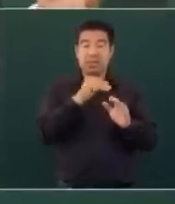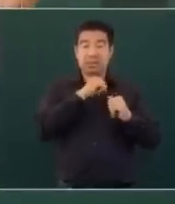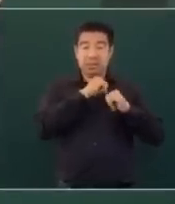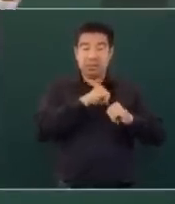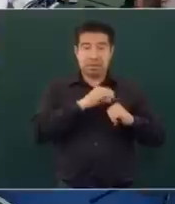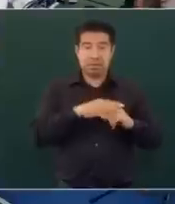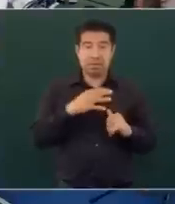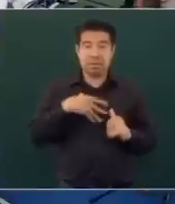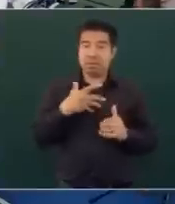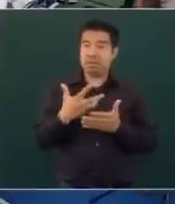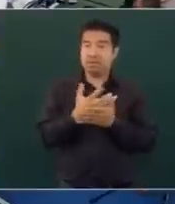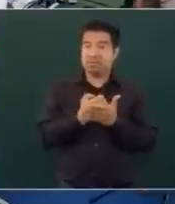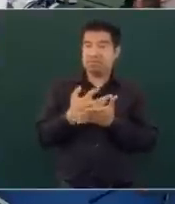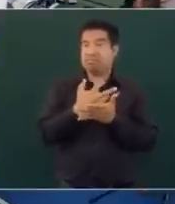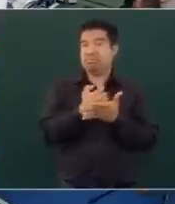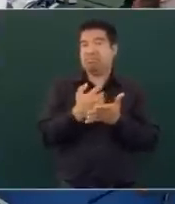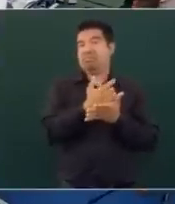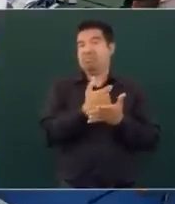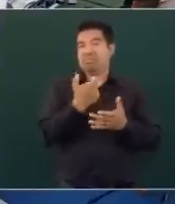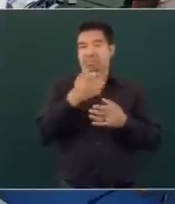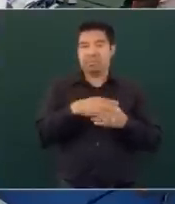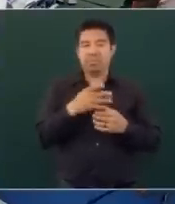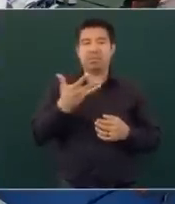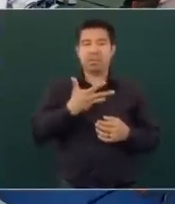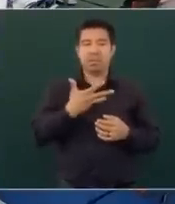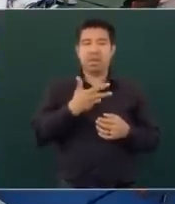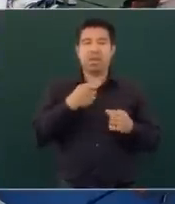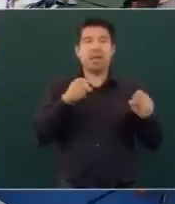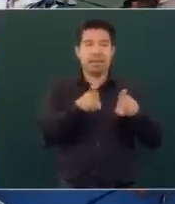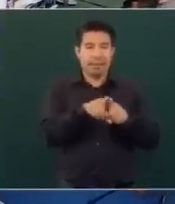y manejan un fideicomiso